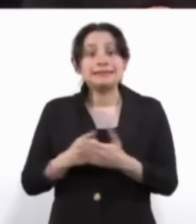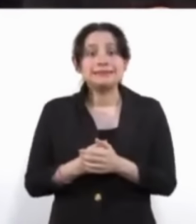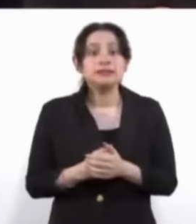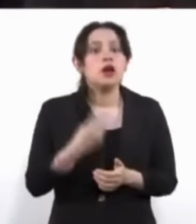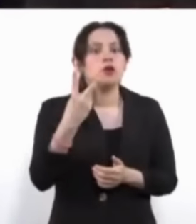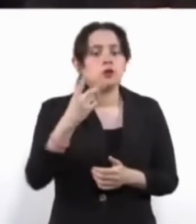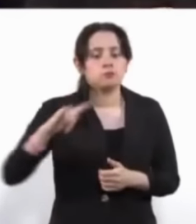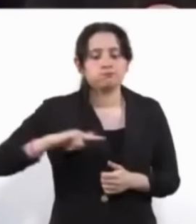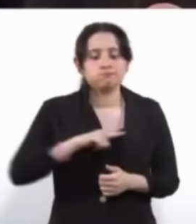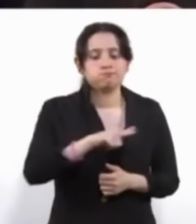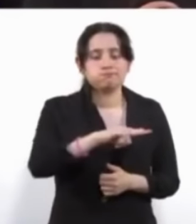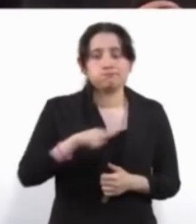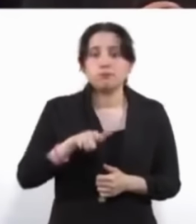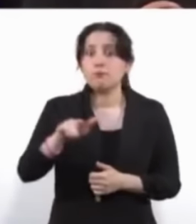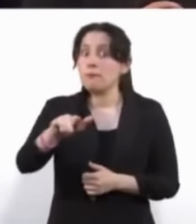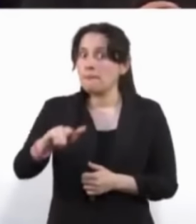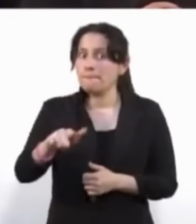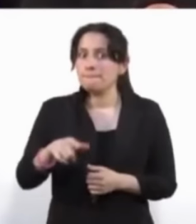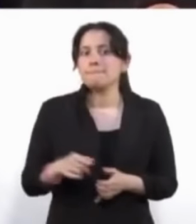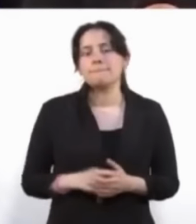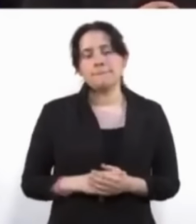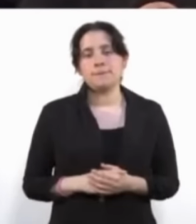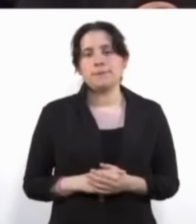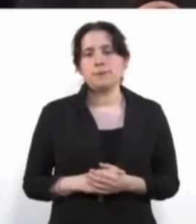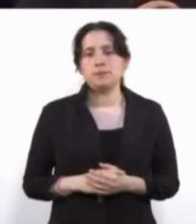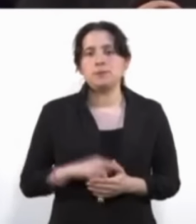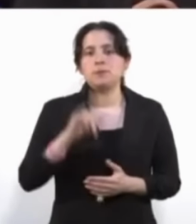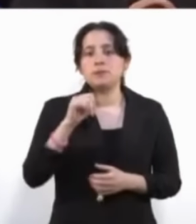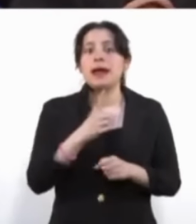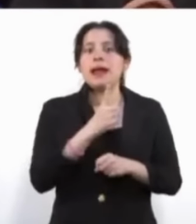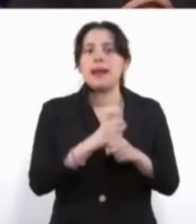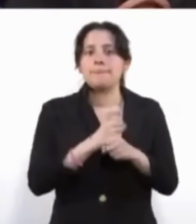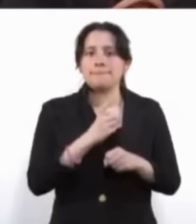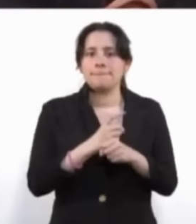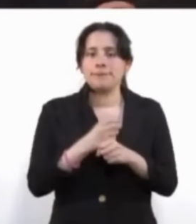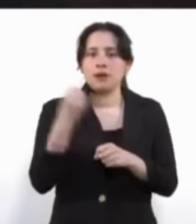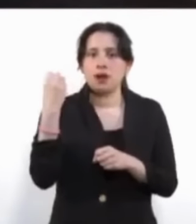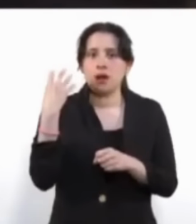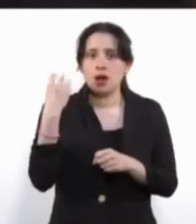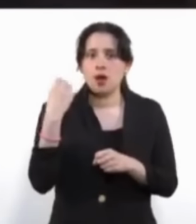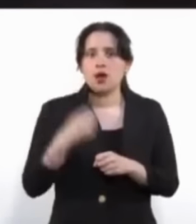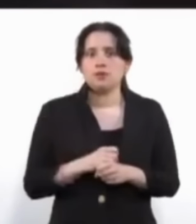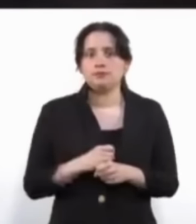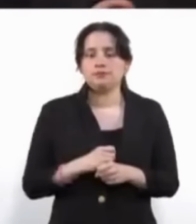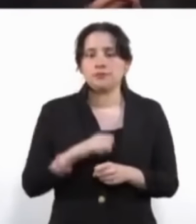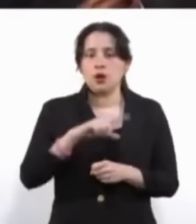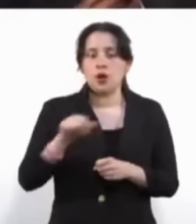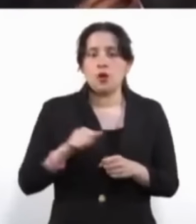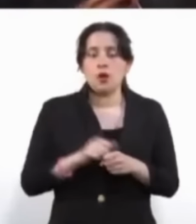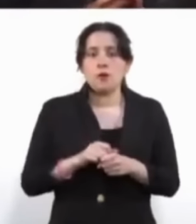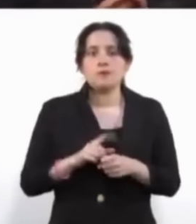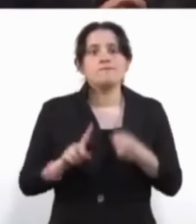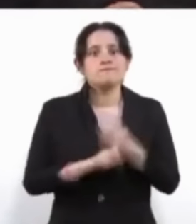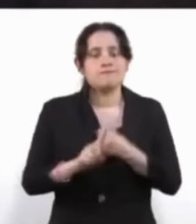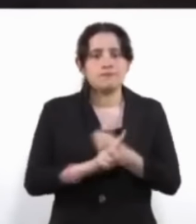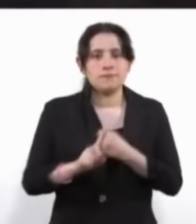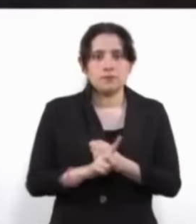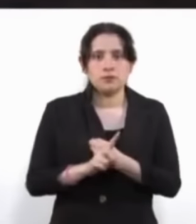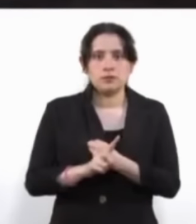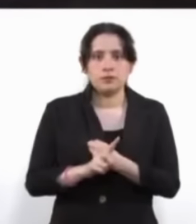2 vehículos, que habían participado solo 2 vehículos en la primera conferencia después de la agresión, el SEAT y una moto. Hoy